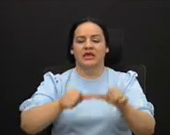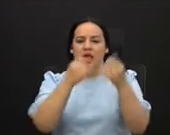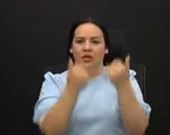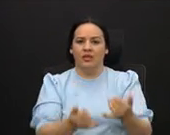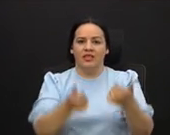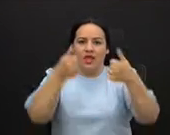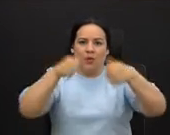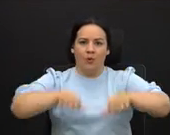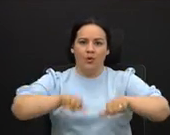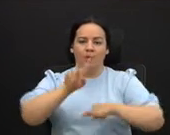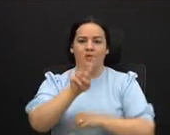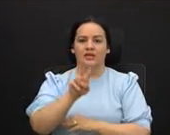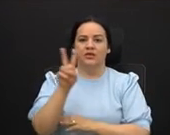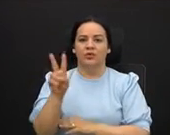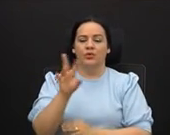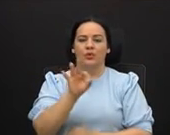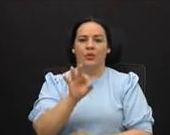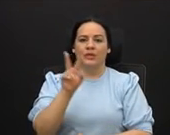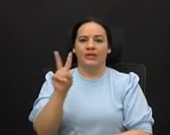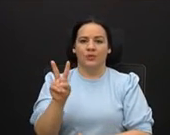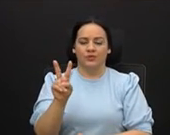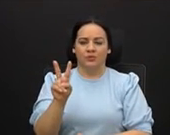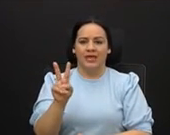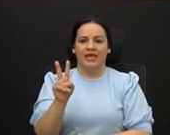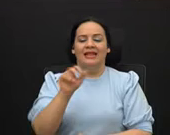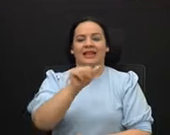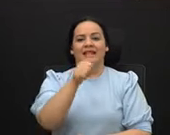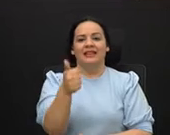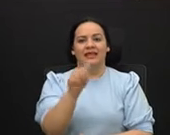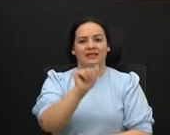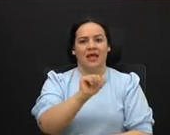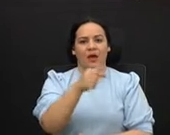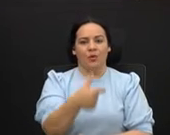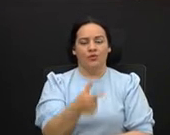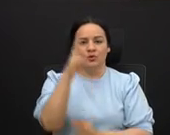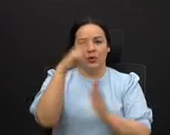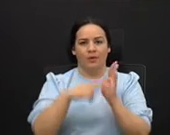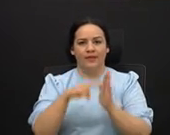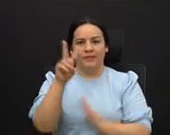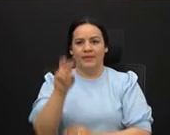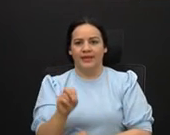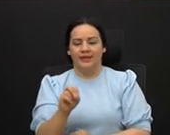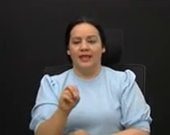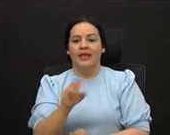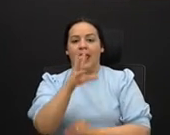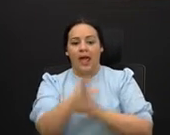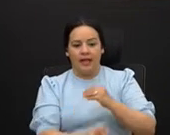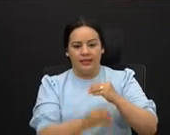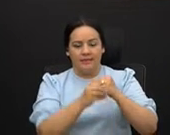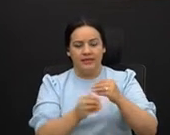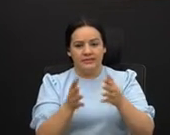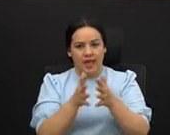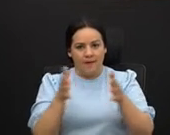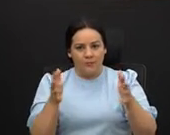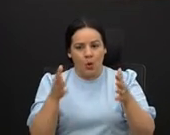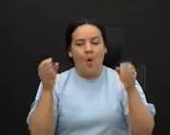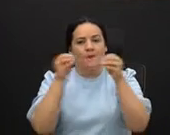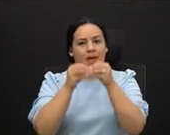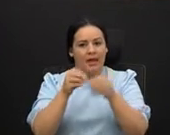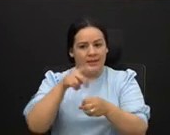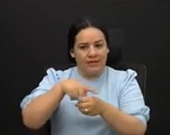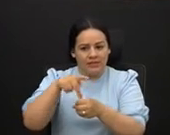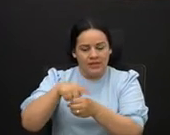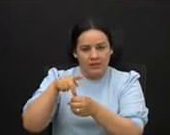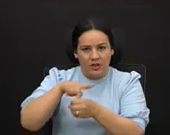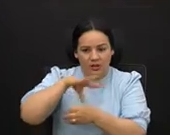acuerdo 2292 del 10 de agosto del 2020 y además se amplió la participación